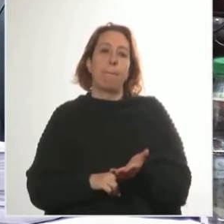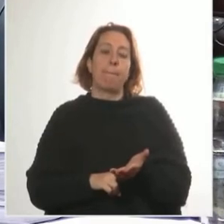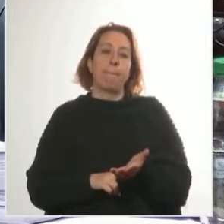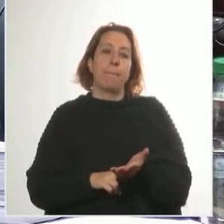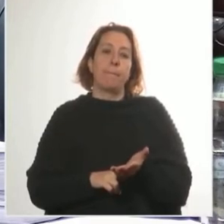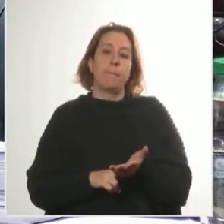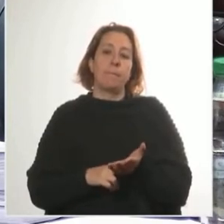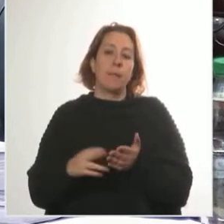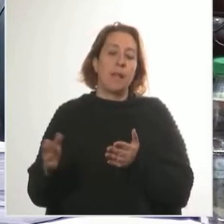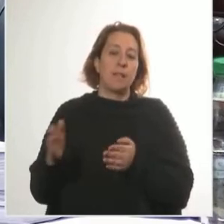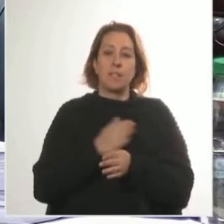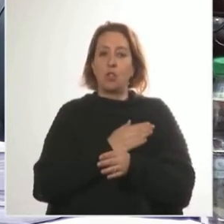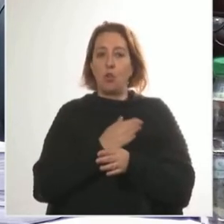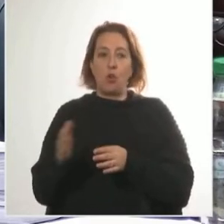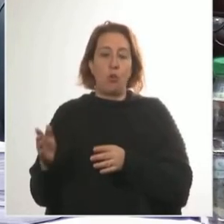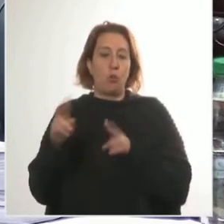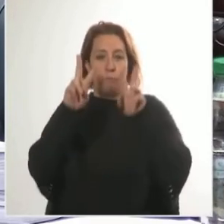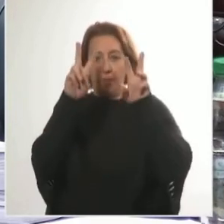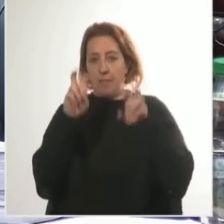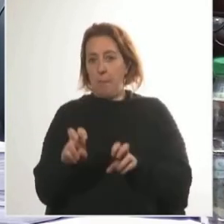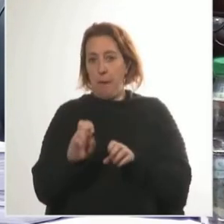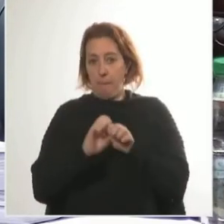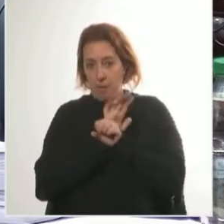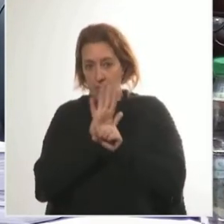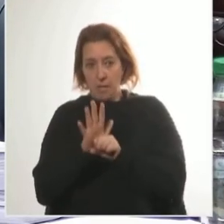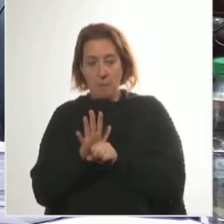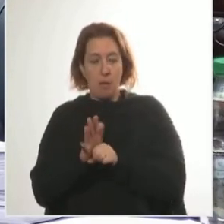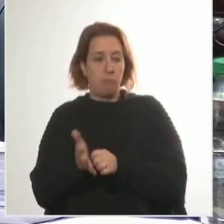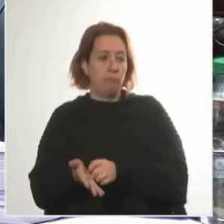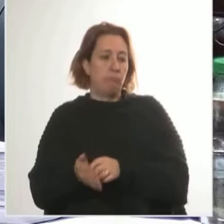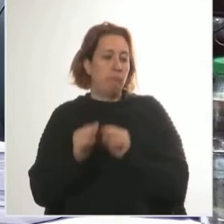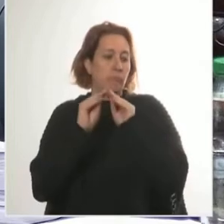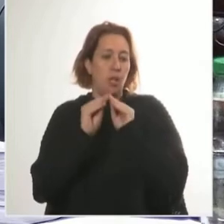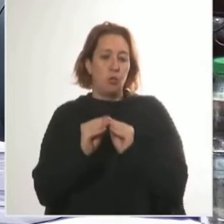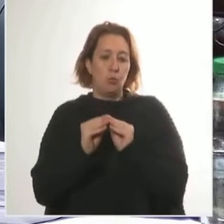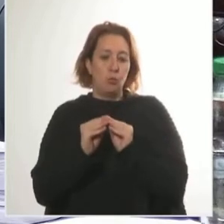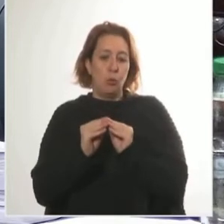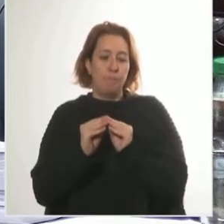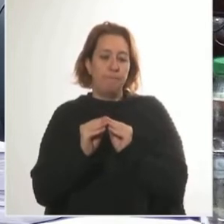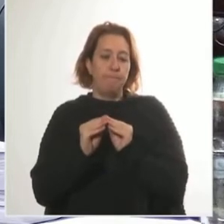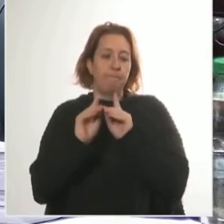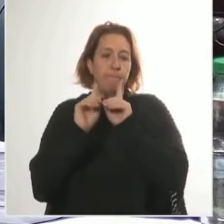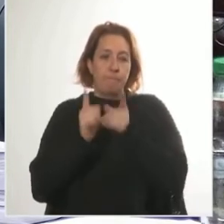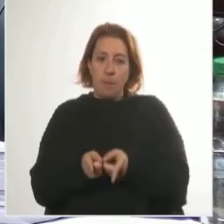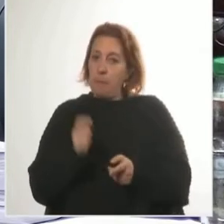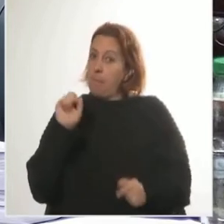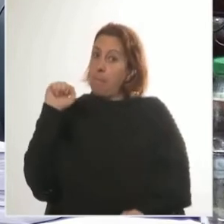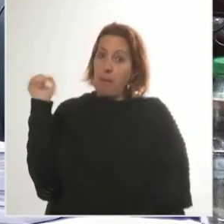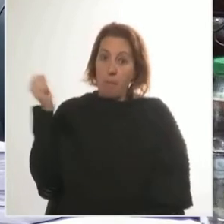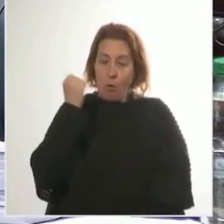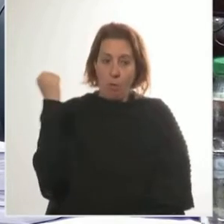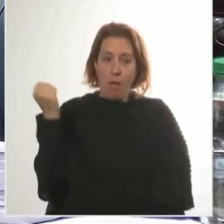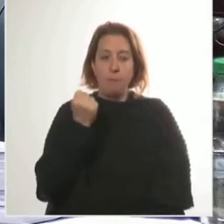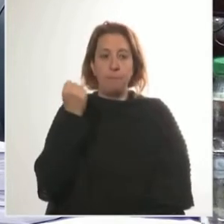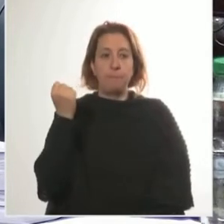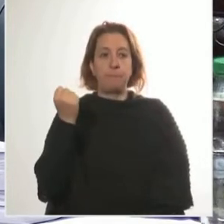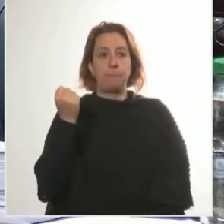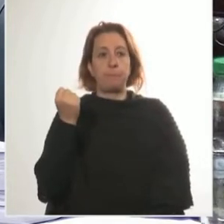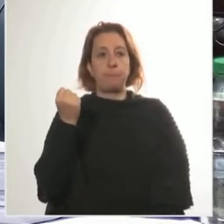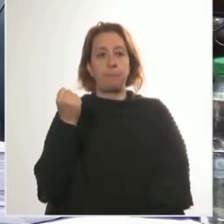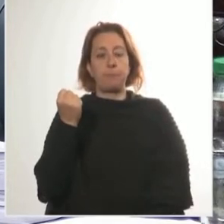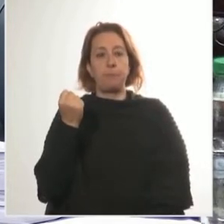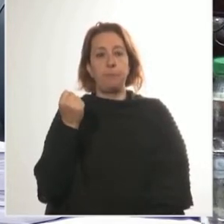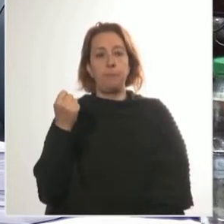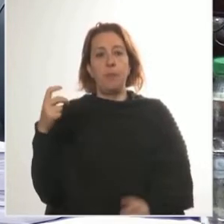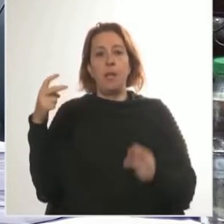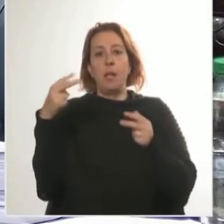transitorios en el marco de la pandemia. El asunto es que también y primordialmente el